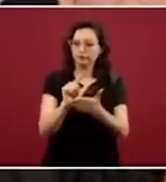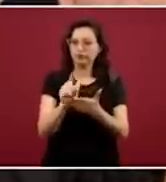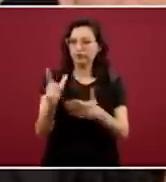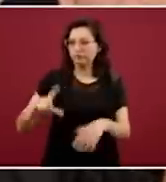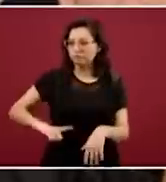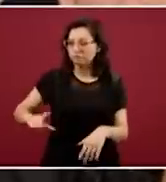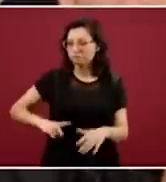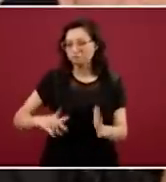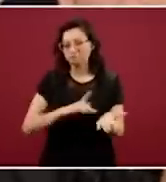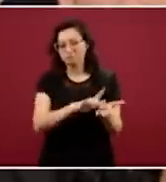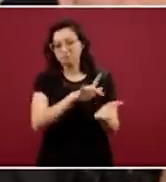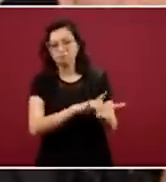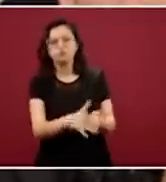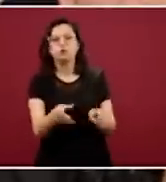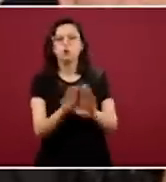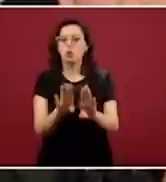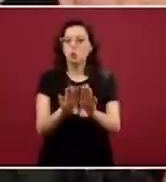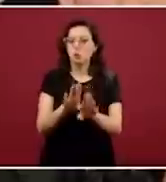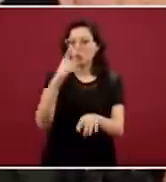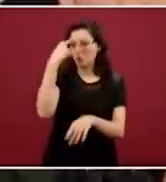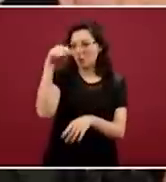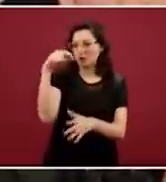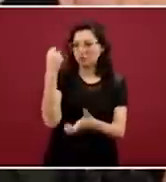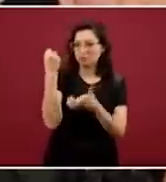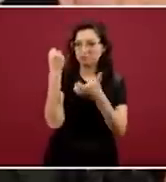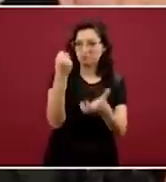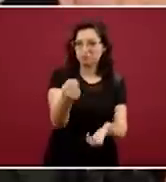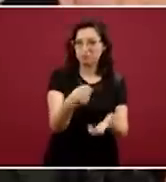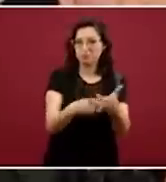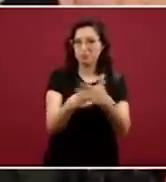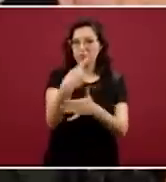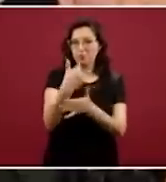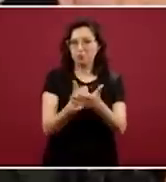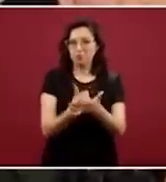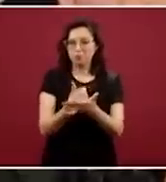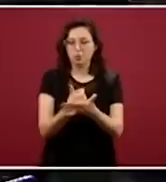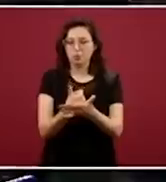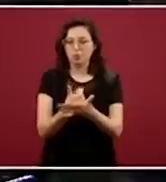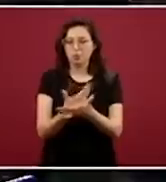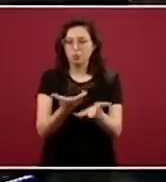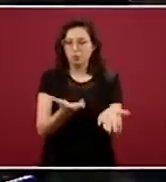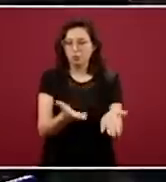al gobierno para poder invertir en estas áreas?